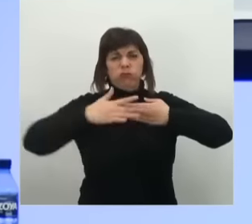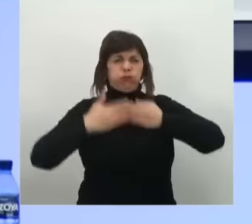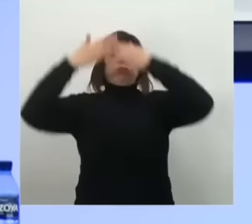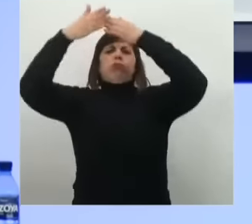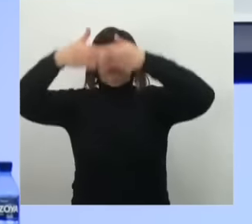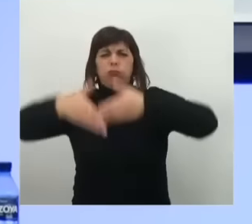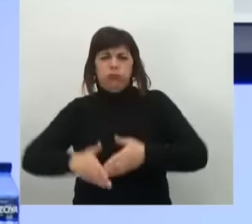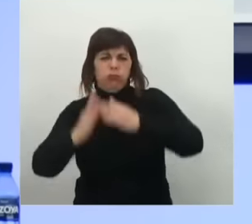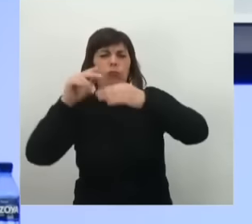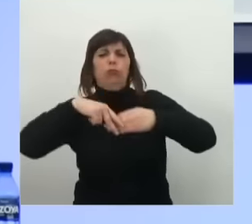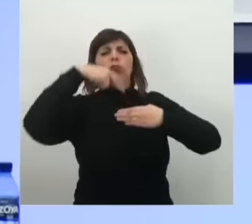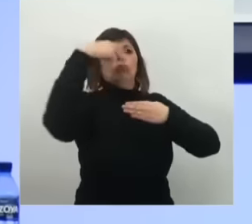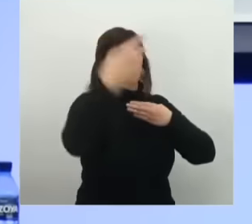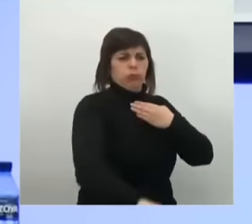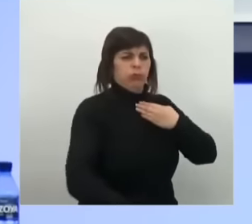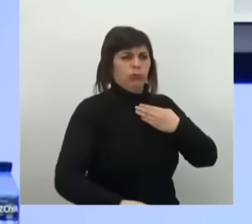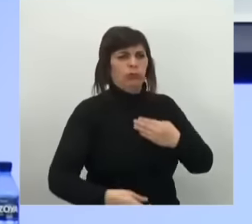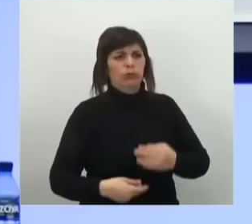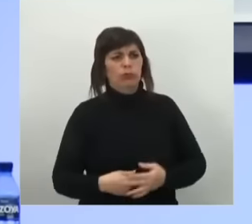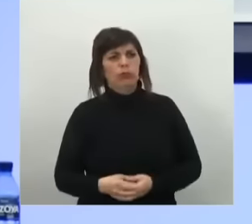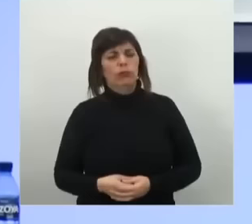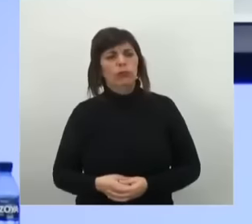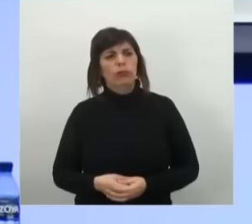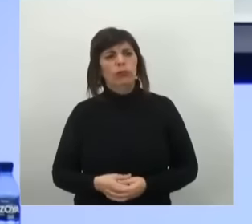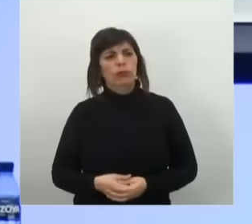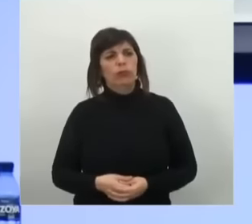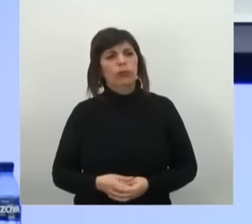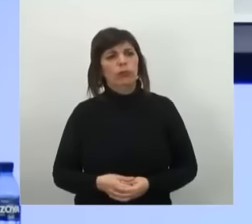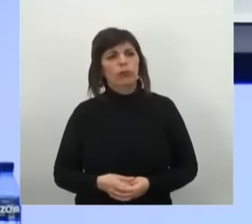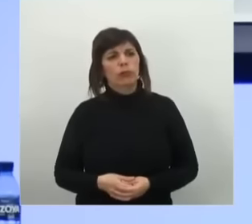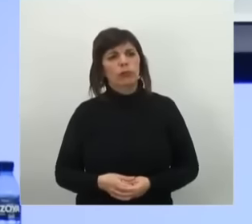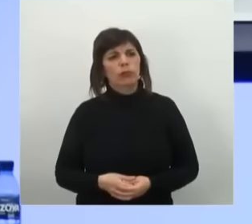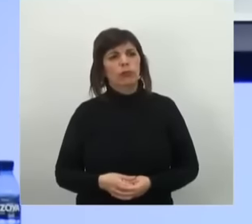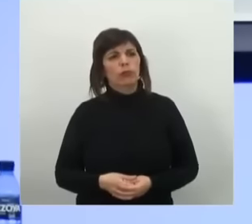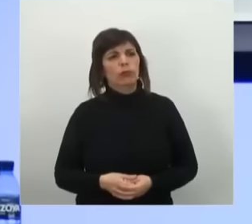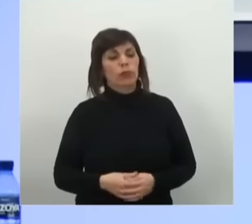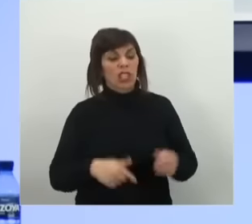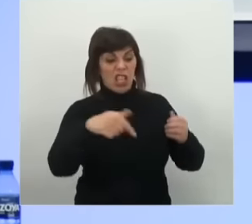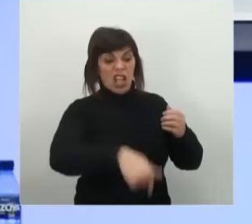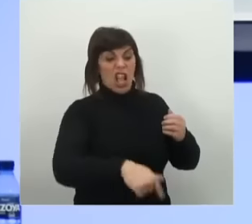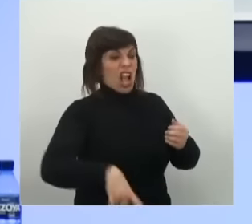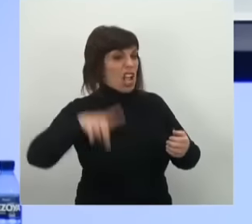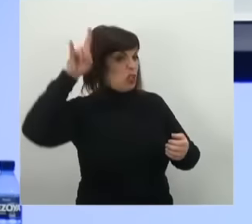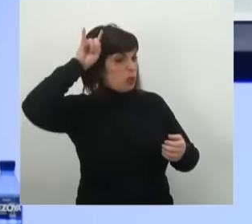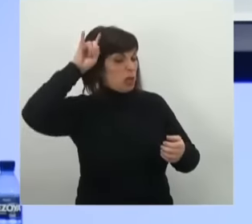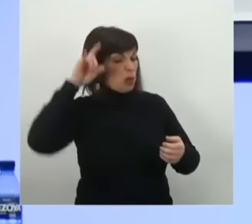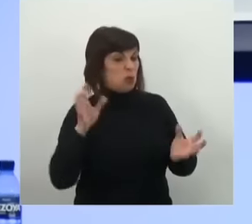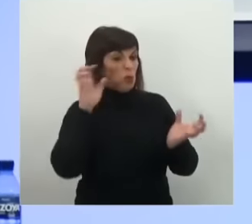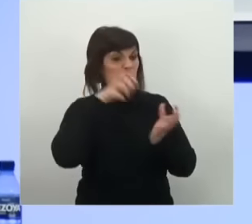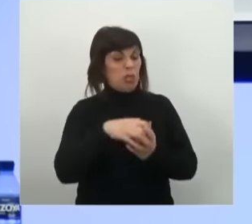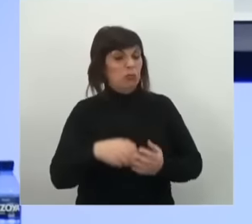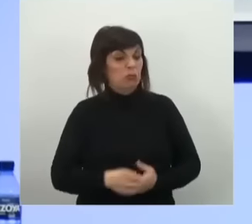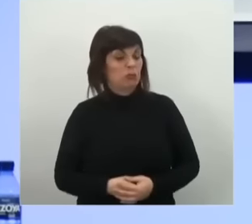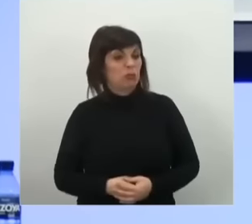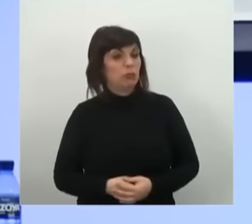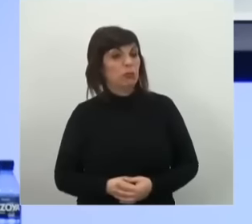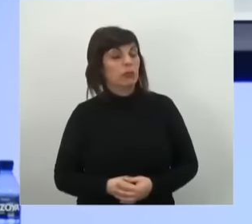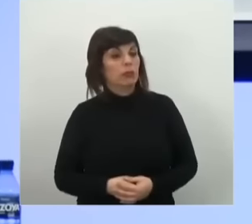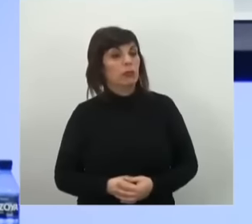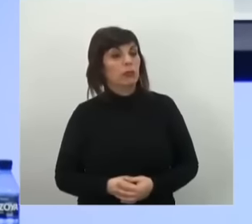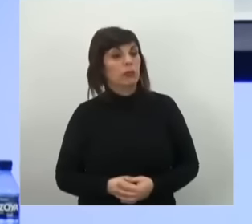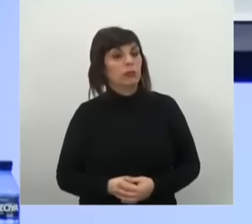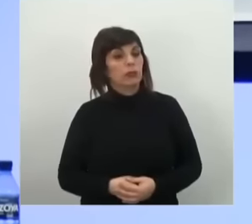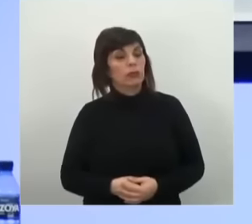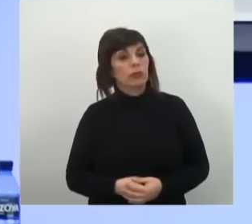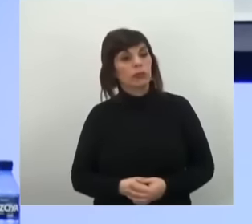plac vas a ser de alimento para los dioses o los demonios que están ahí abajo en otras palabras lo que hicieron lo